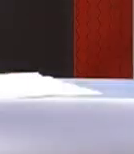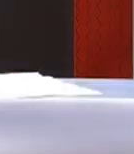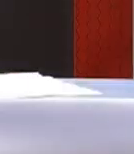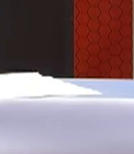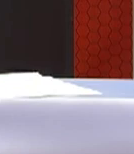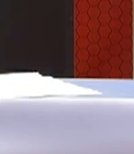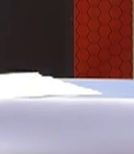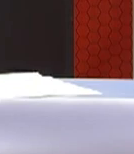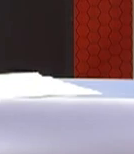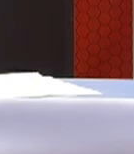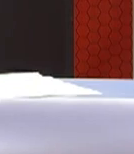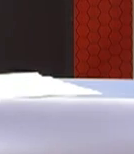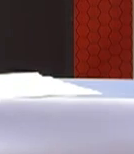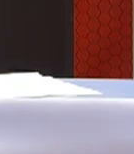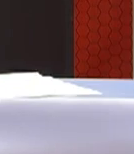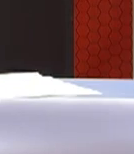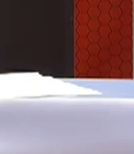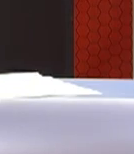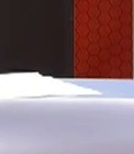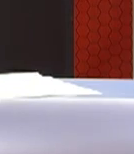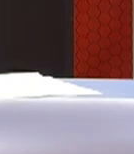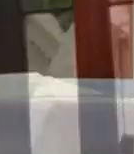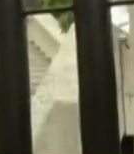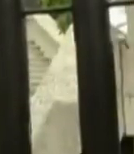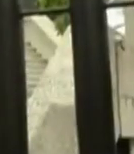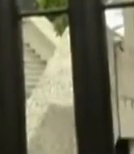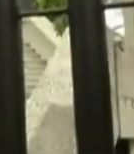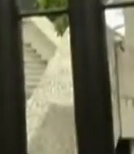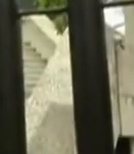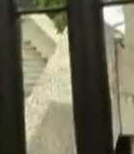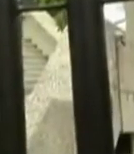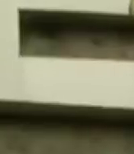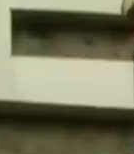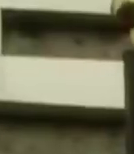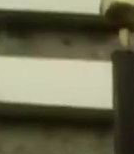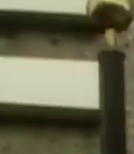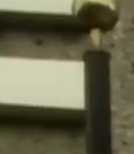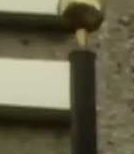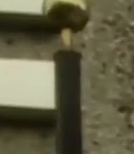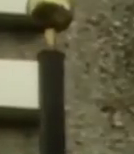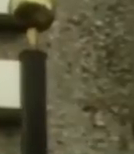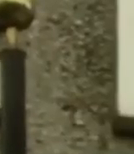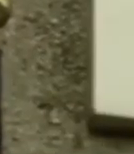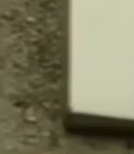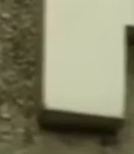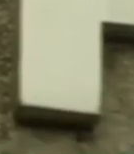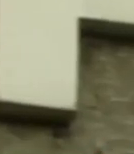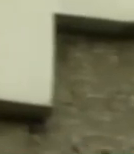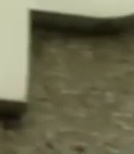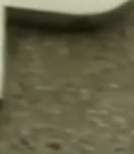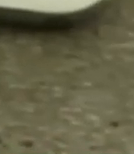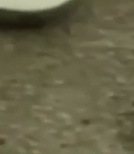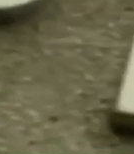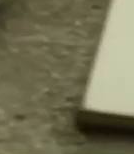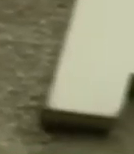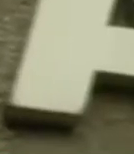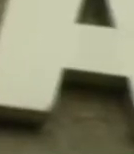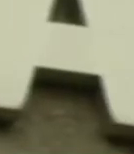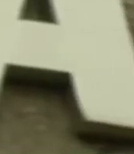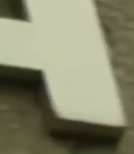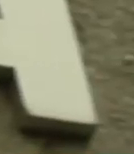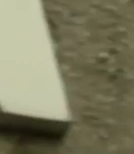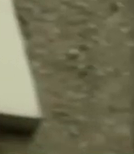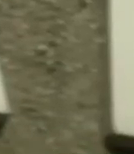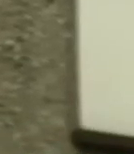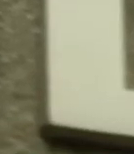Santiago Nieto quedó oficialmente fuera del cargo como titular de la FEPADE, esto después de que el viernes venciera el plazo oficial para que el Senado objetara